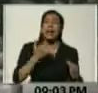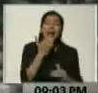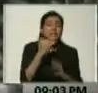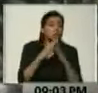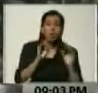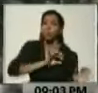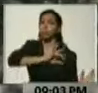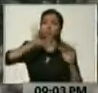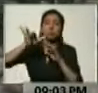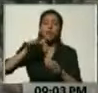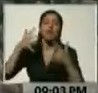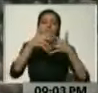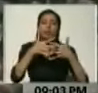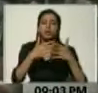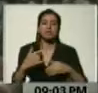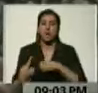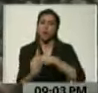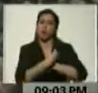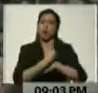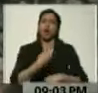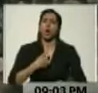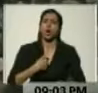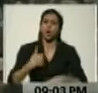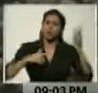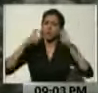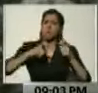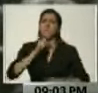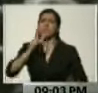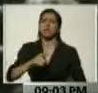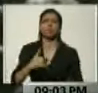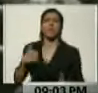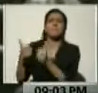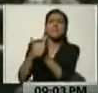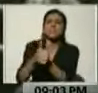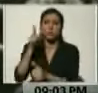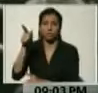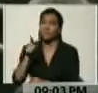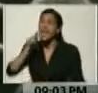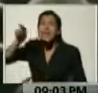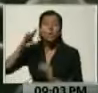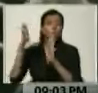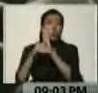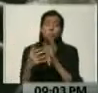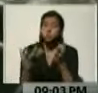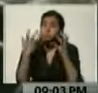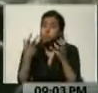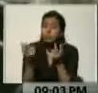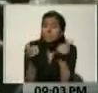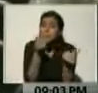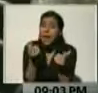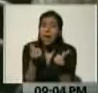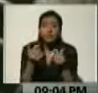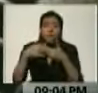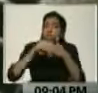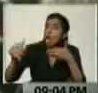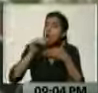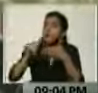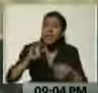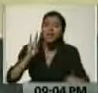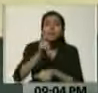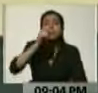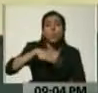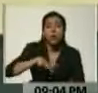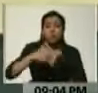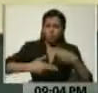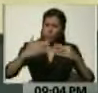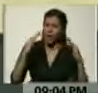que yo los persigo, además, que Chávez es un dictador, y resulta que se robaron aquí no sé cuántos millones de dólares. Por eso nacieron